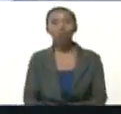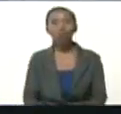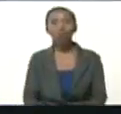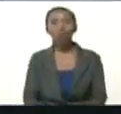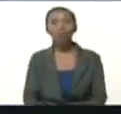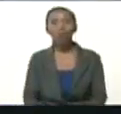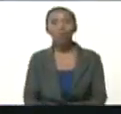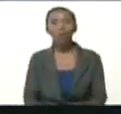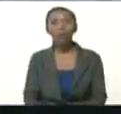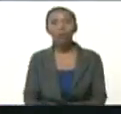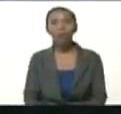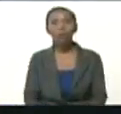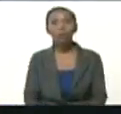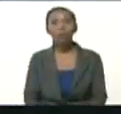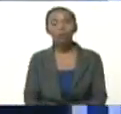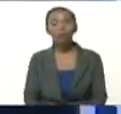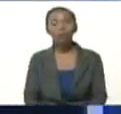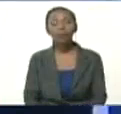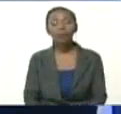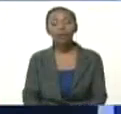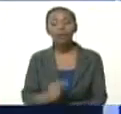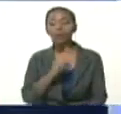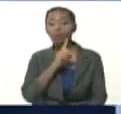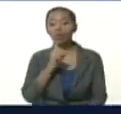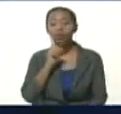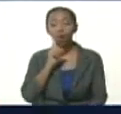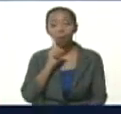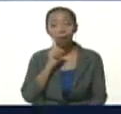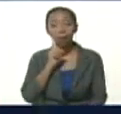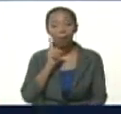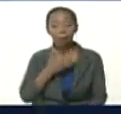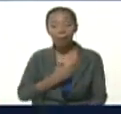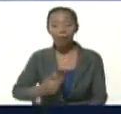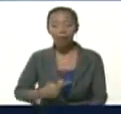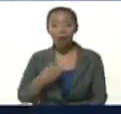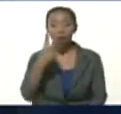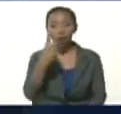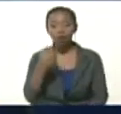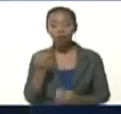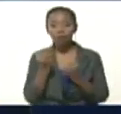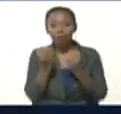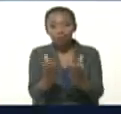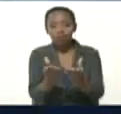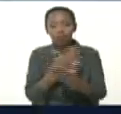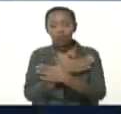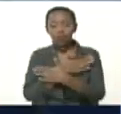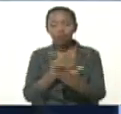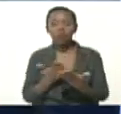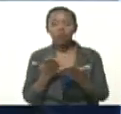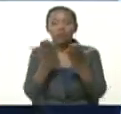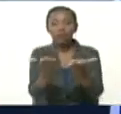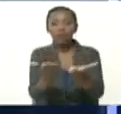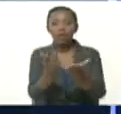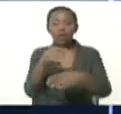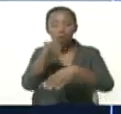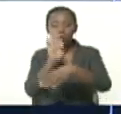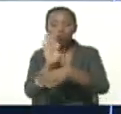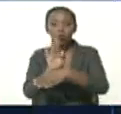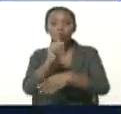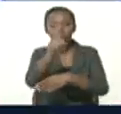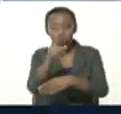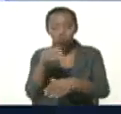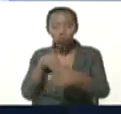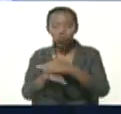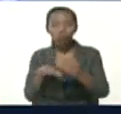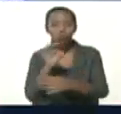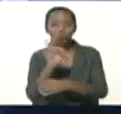Presidente, en nombre de Tresor Venezuela, le obsequiamos un Tresor de manera que resguarde de la manera más segura sus criptomonedas.